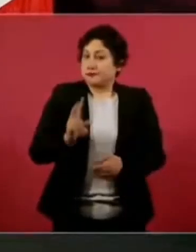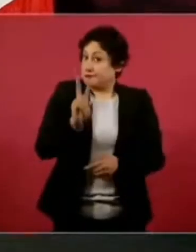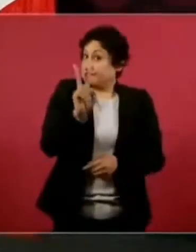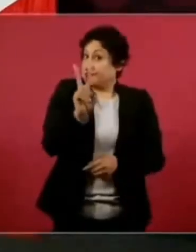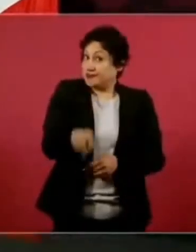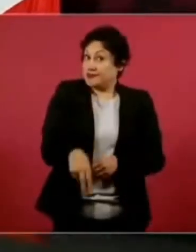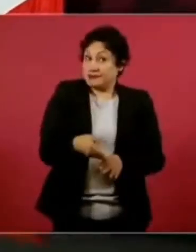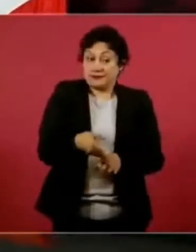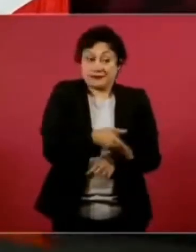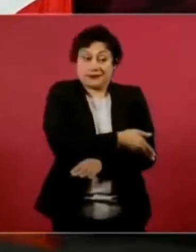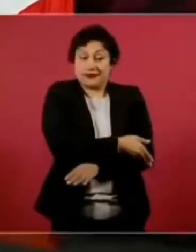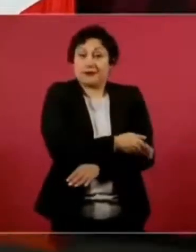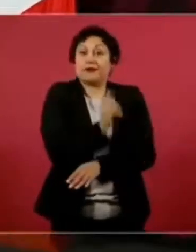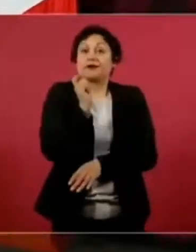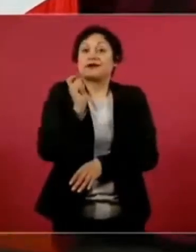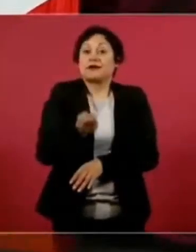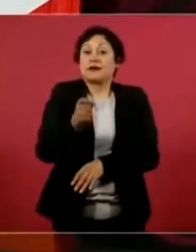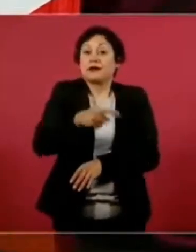penalistas